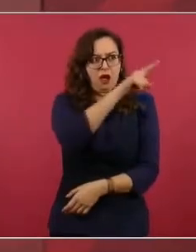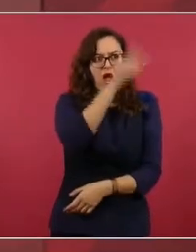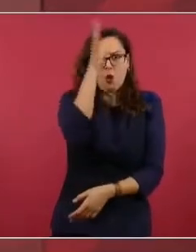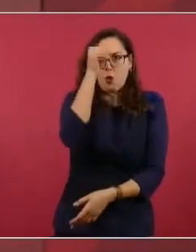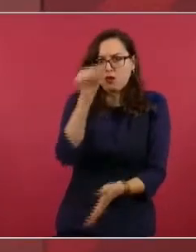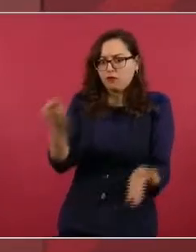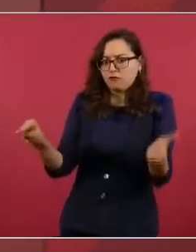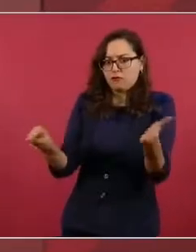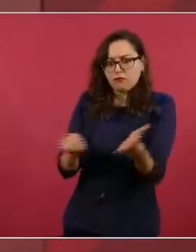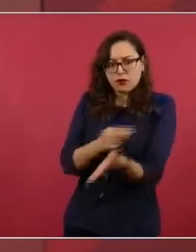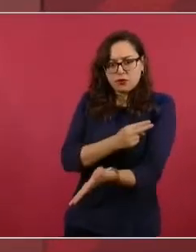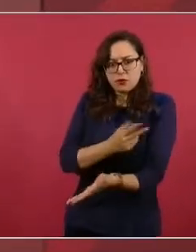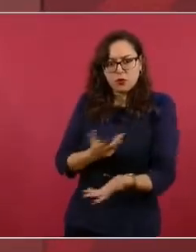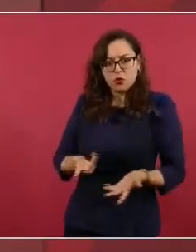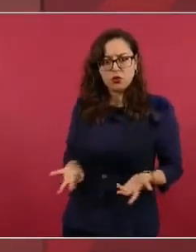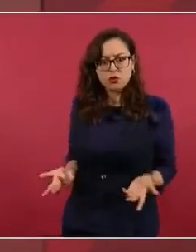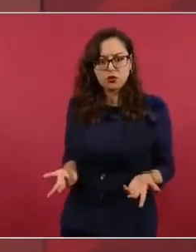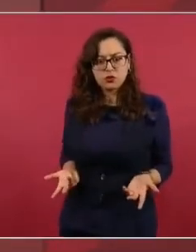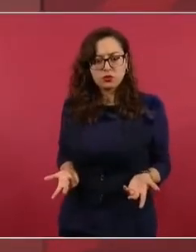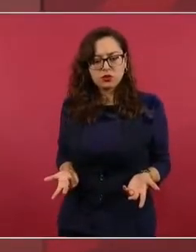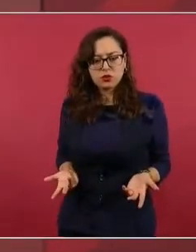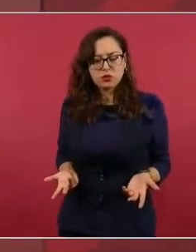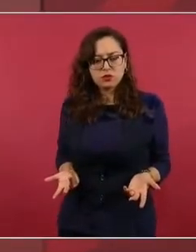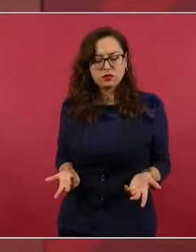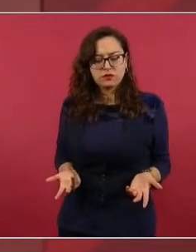de esos bienes en México.